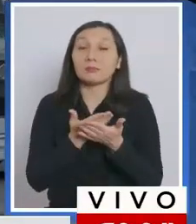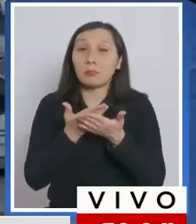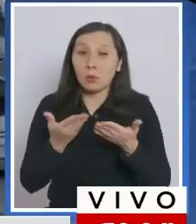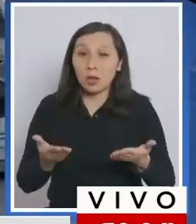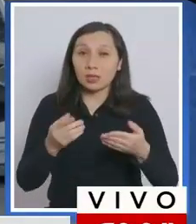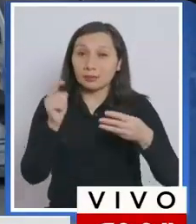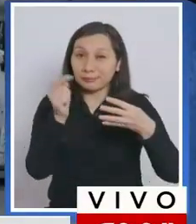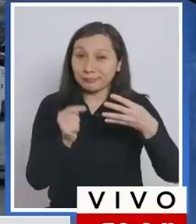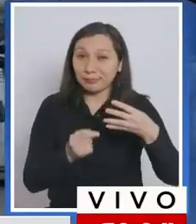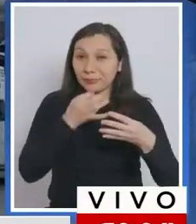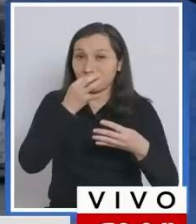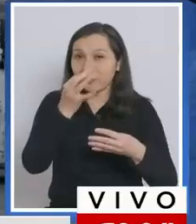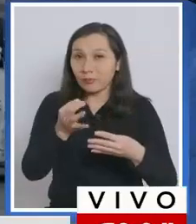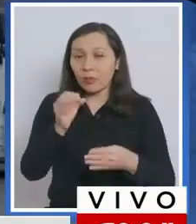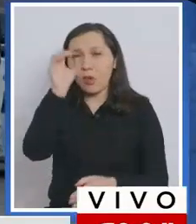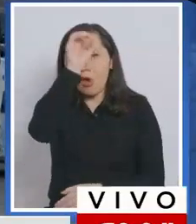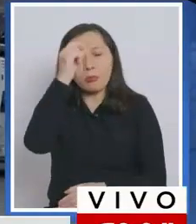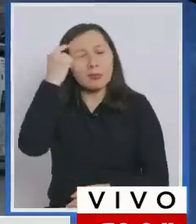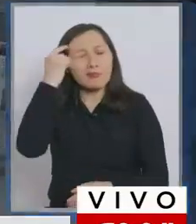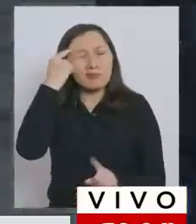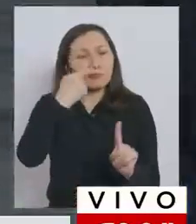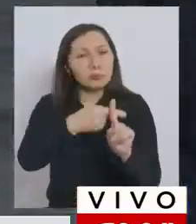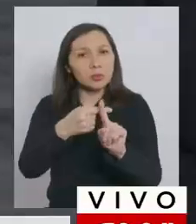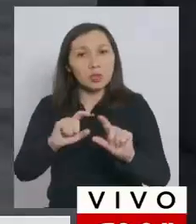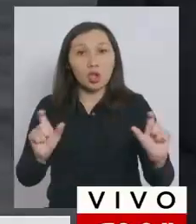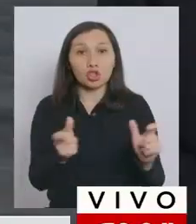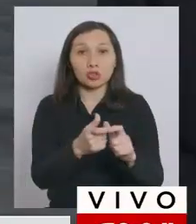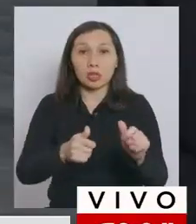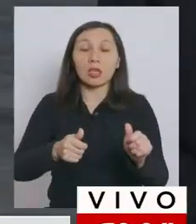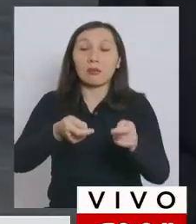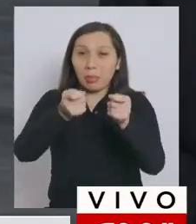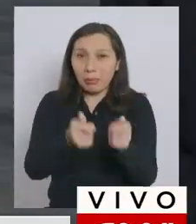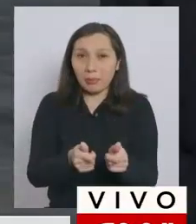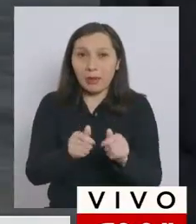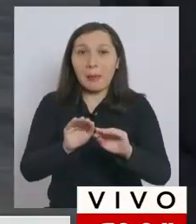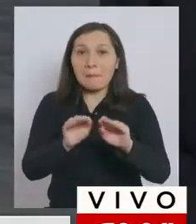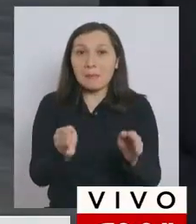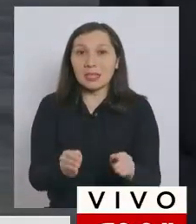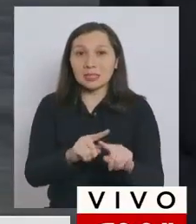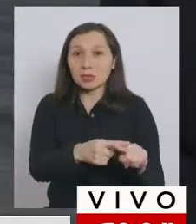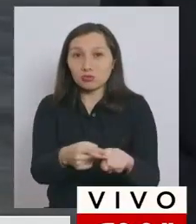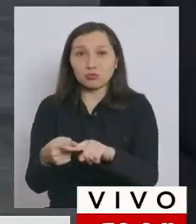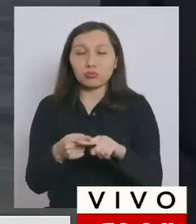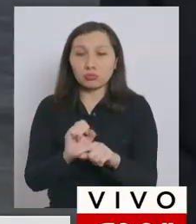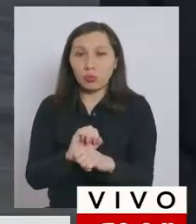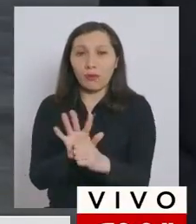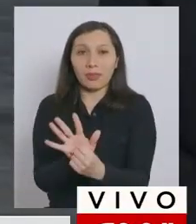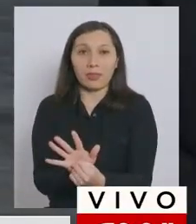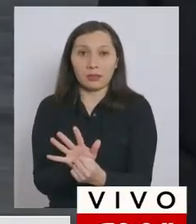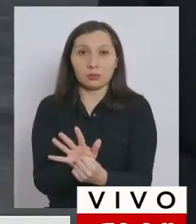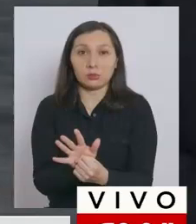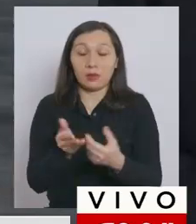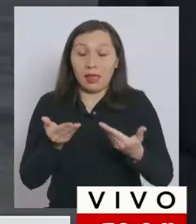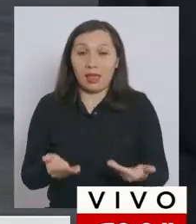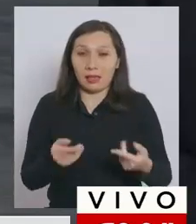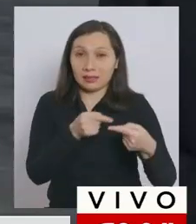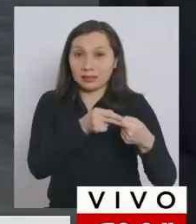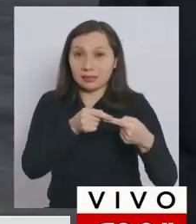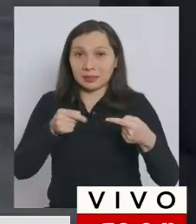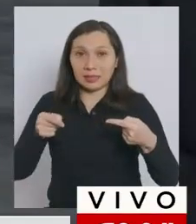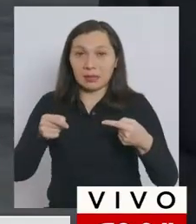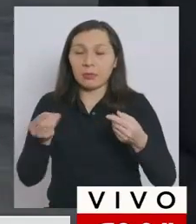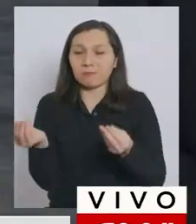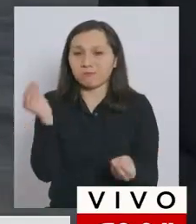y con la opinión positiva del consejo de expertos y de la mesa social con 1.019 esta semana